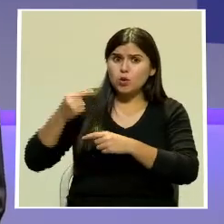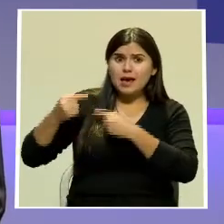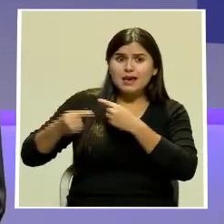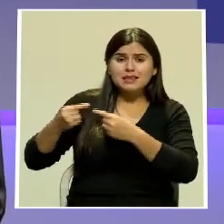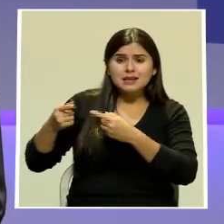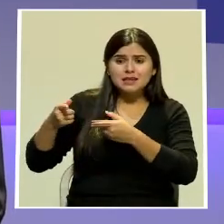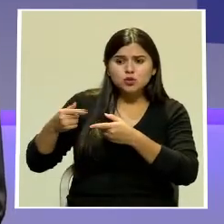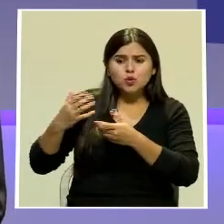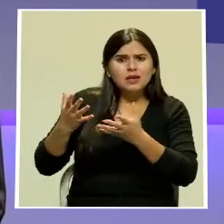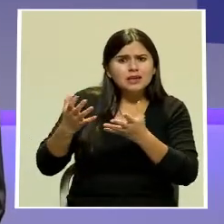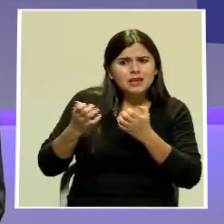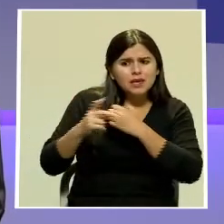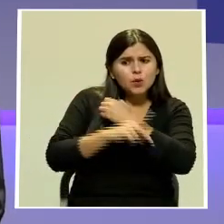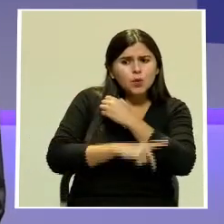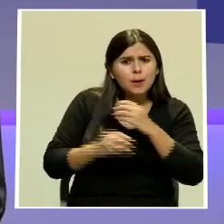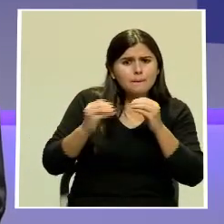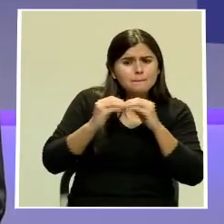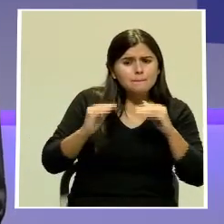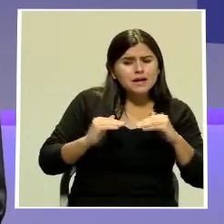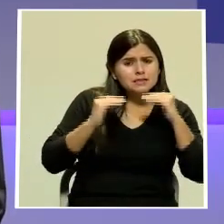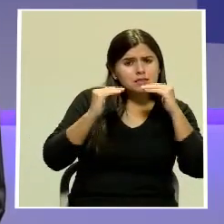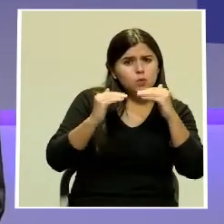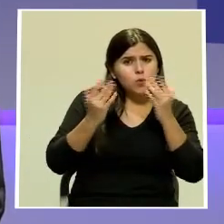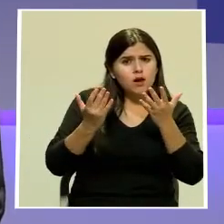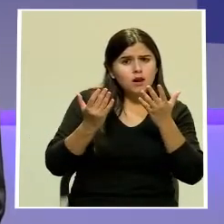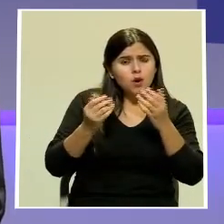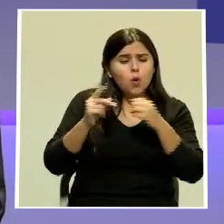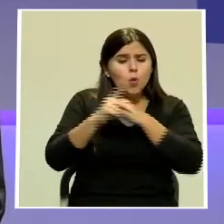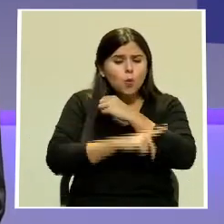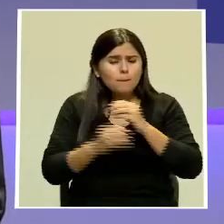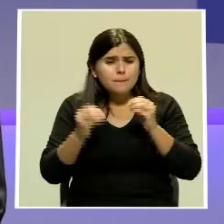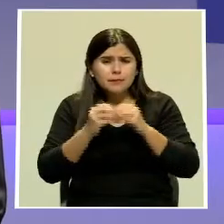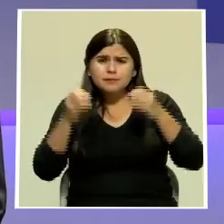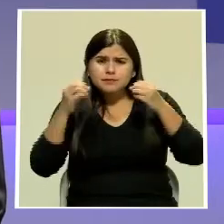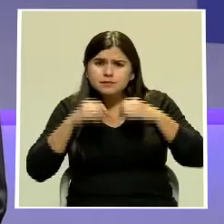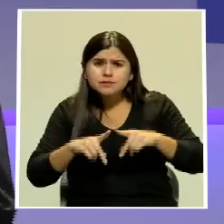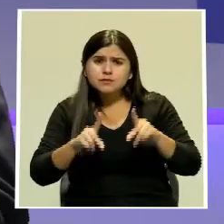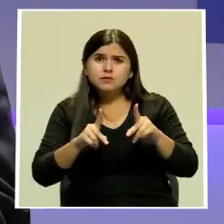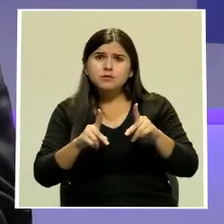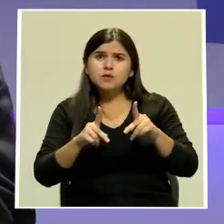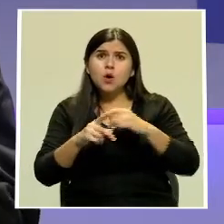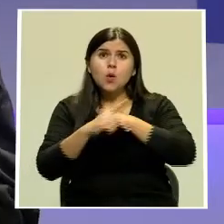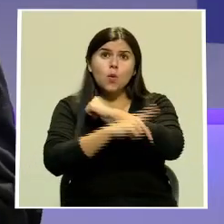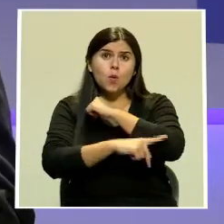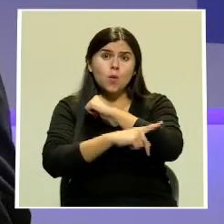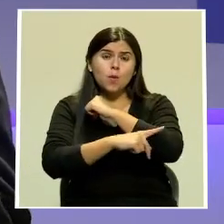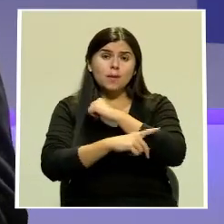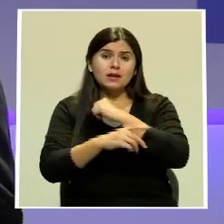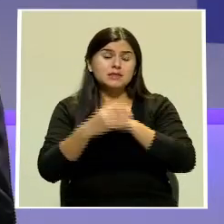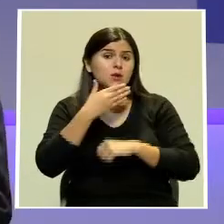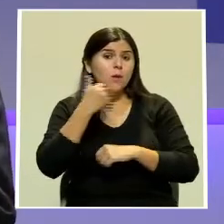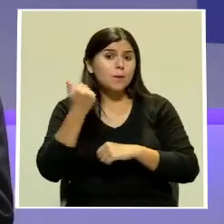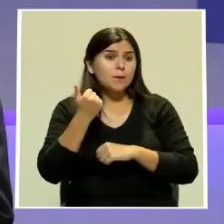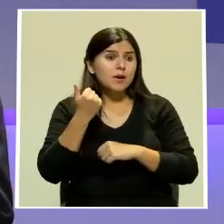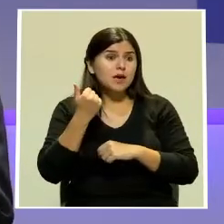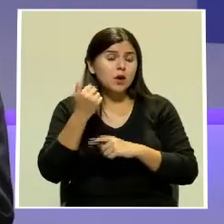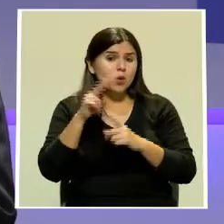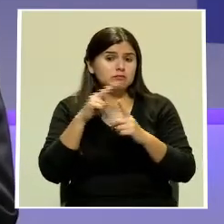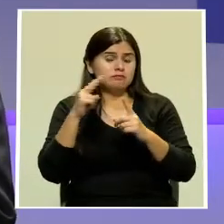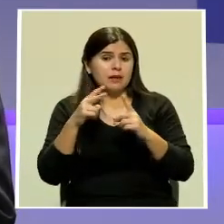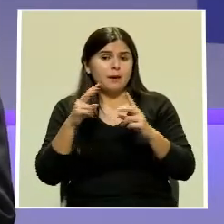país más igual, un país con más oportunidades, un país, digamos, con mejor expectativa para vivir.